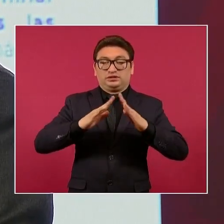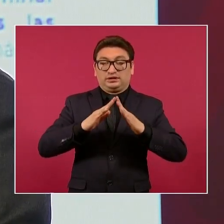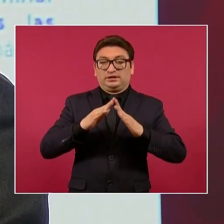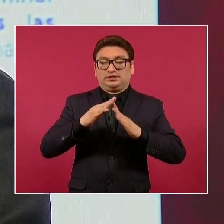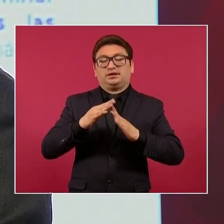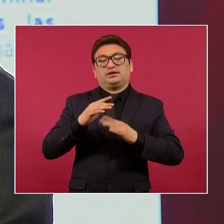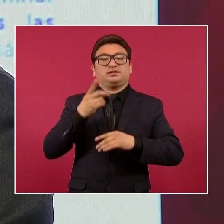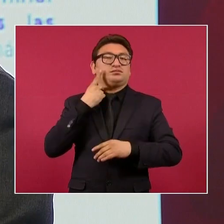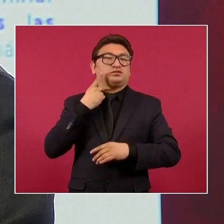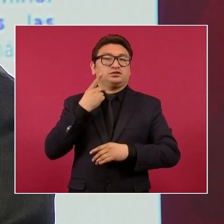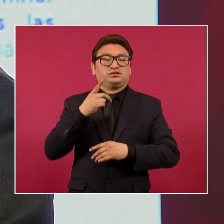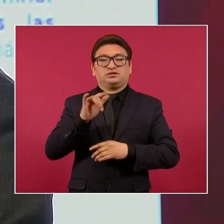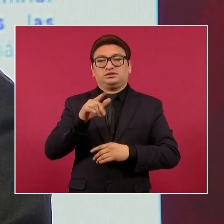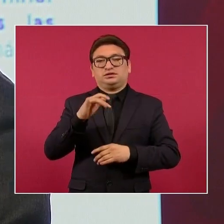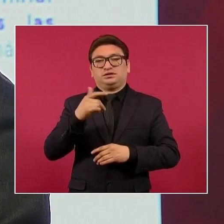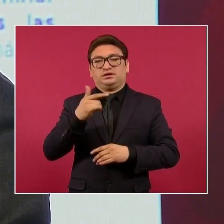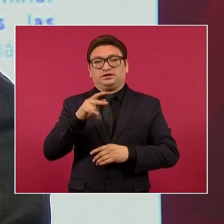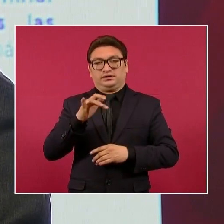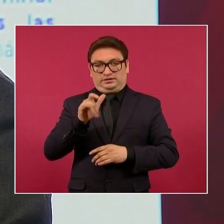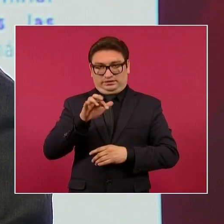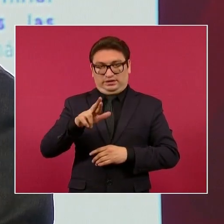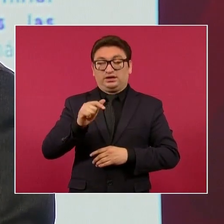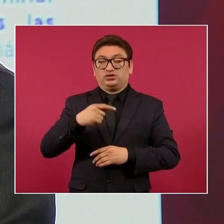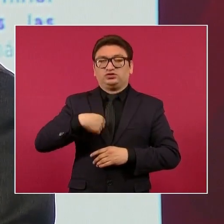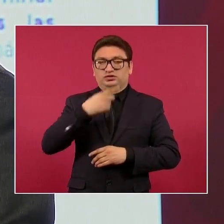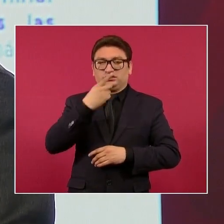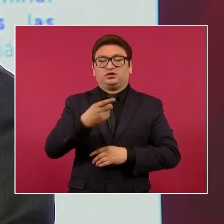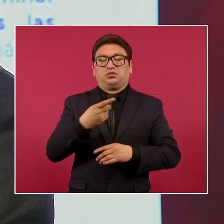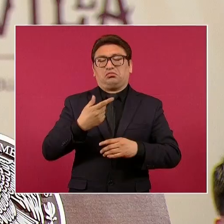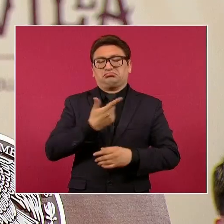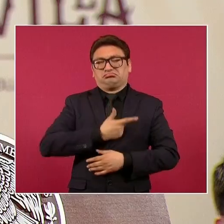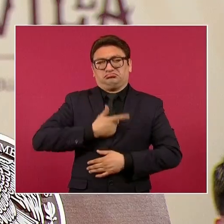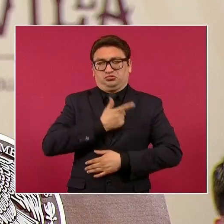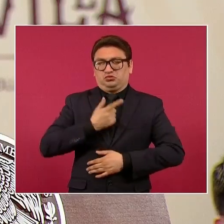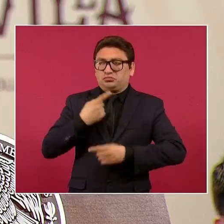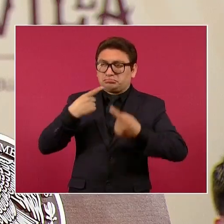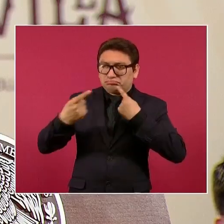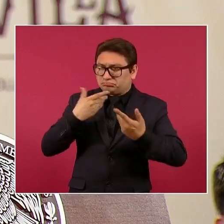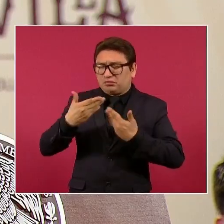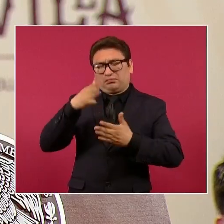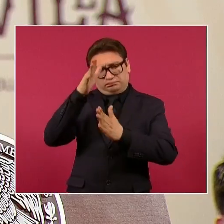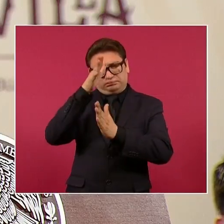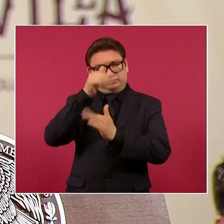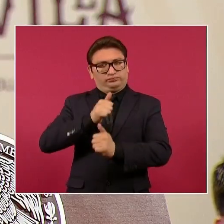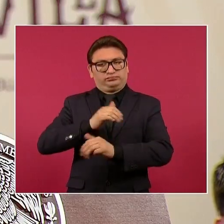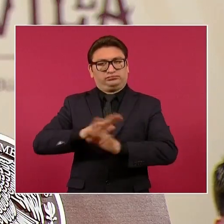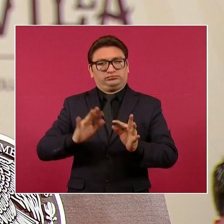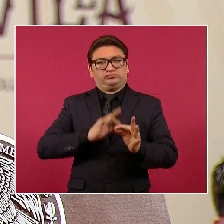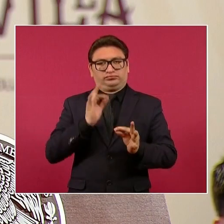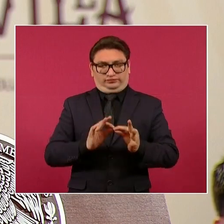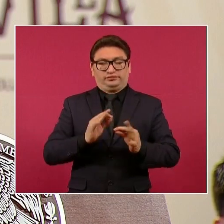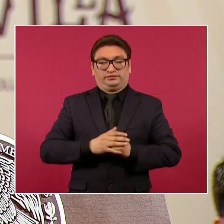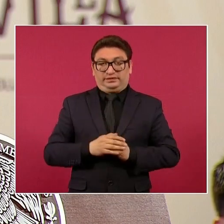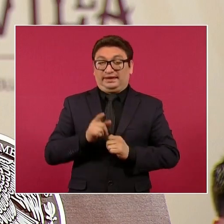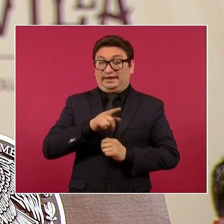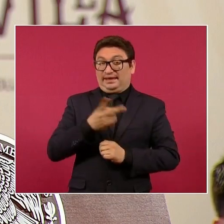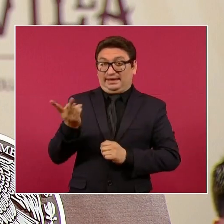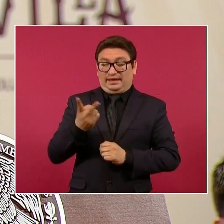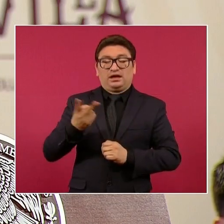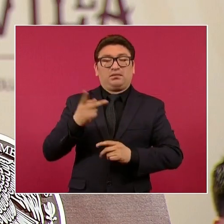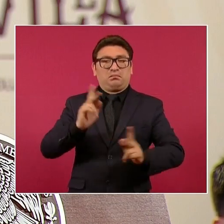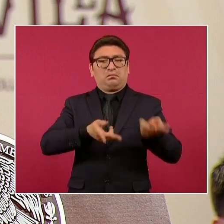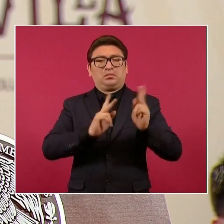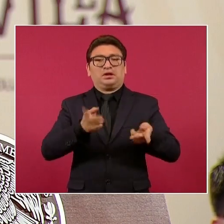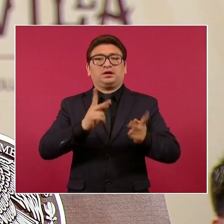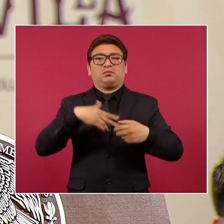Lilia Aguilar. Puedo decir con gusto que se llegó finalmente a un acuerdo. Nos platicaron ellas que van